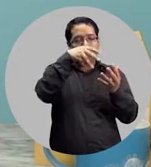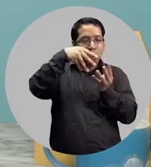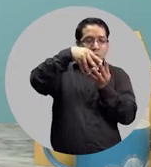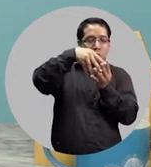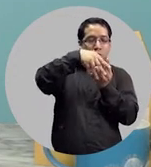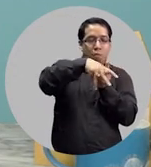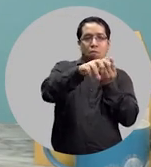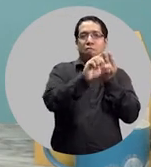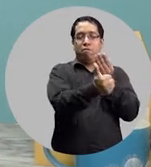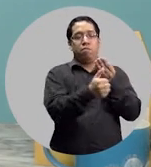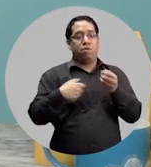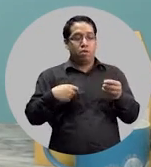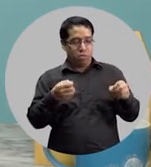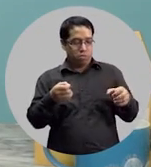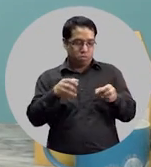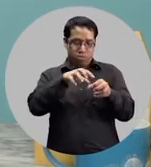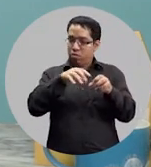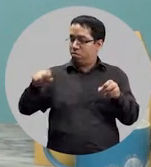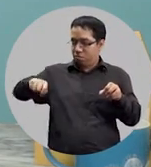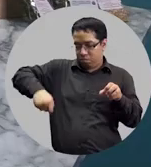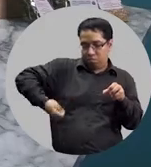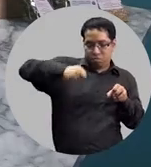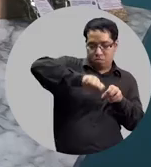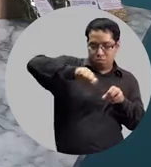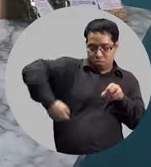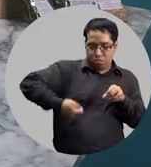nada del resto. Entonces vamos a ir cargando en este